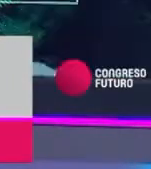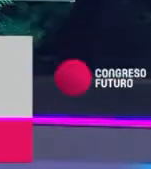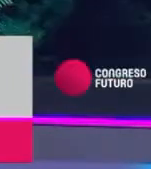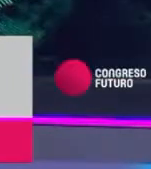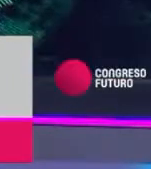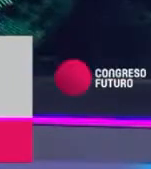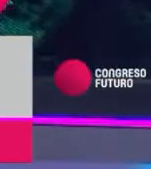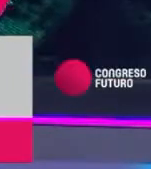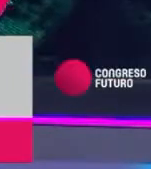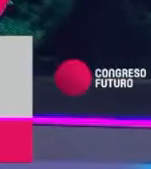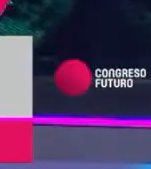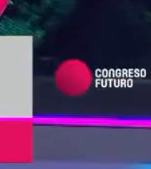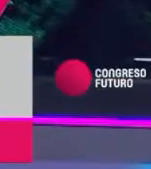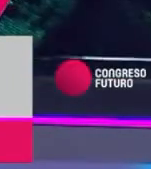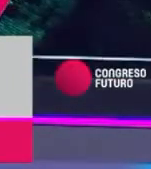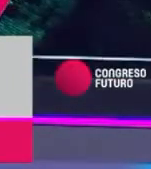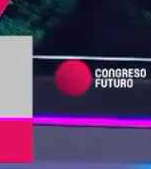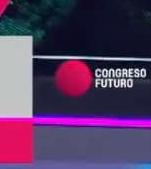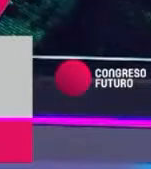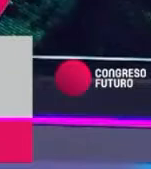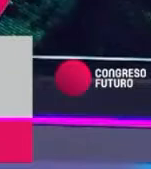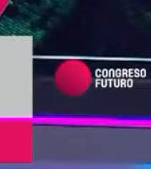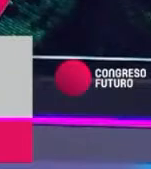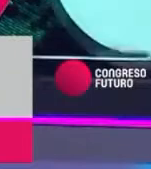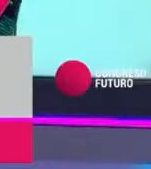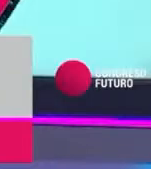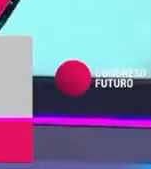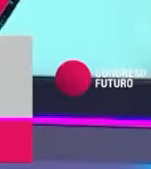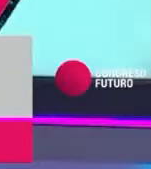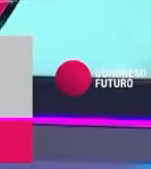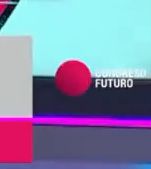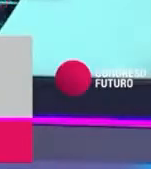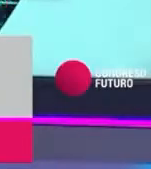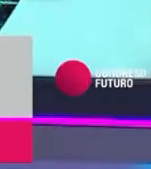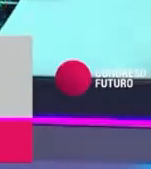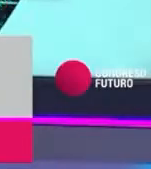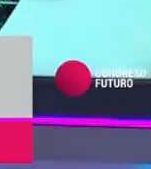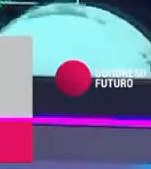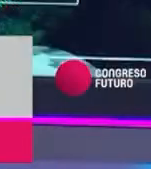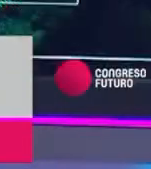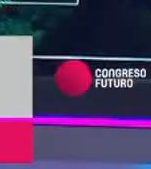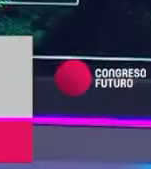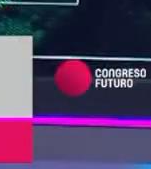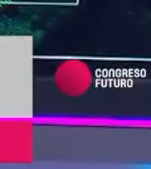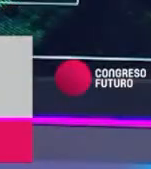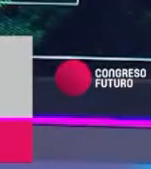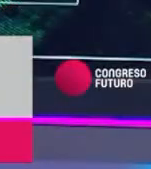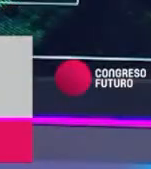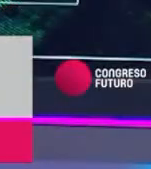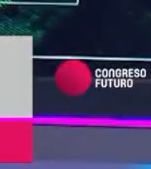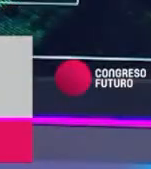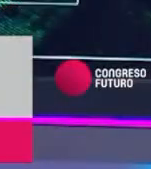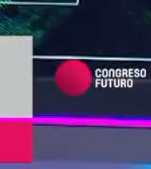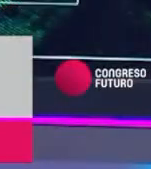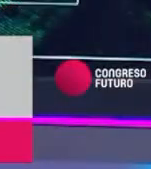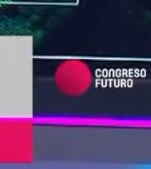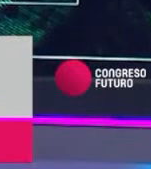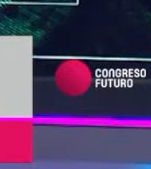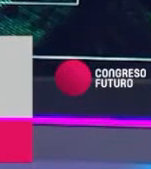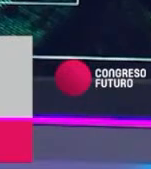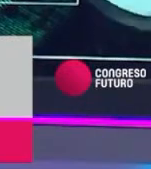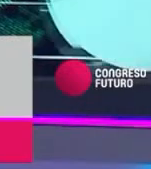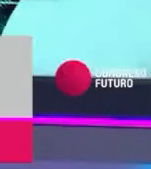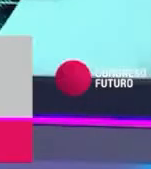los proyectos que buscan entregar una mejor calidad de vida a los habitantes de la comuna de Renca. Este año el municipio se ha sumado